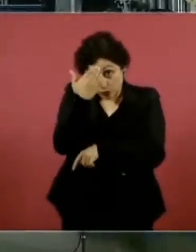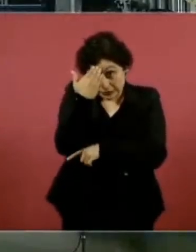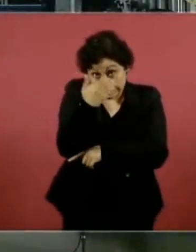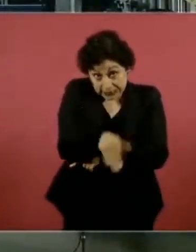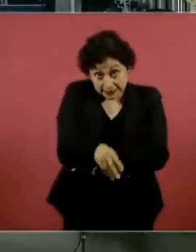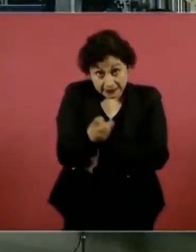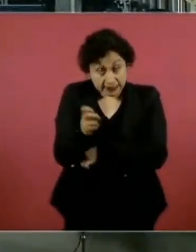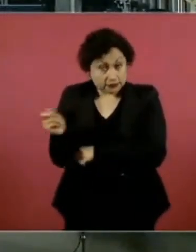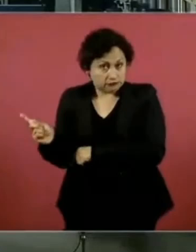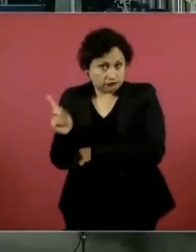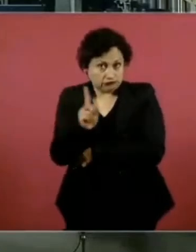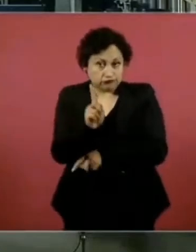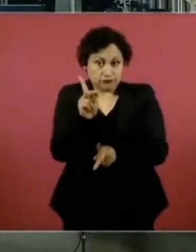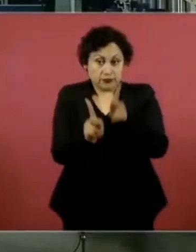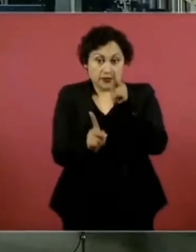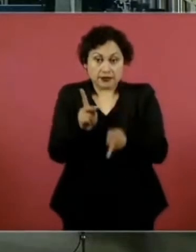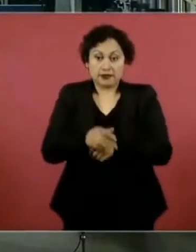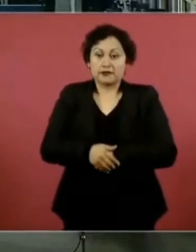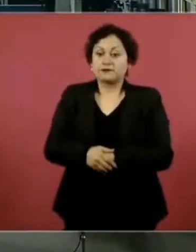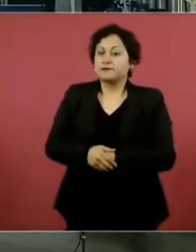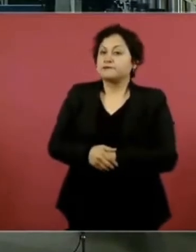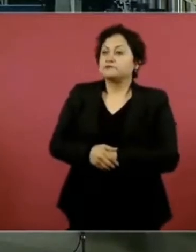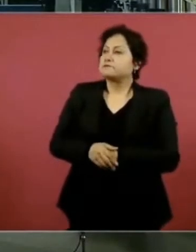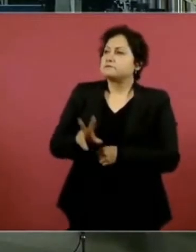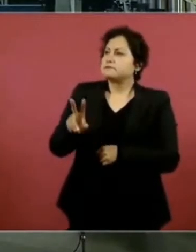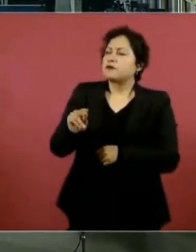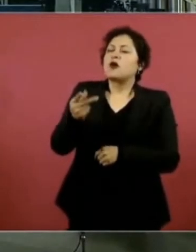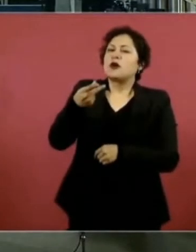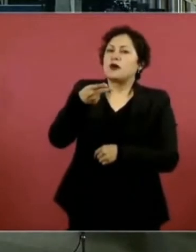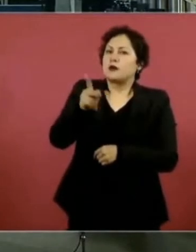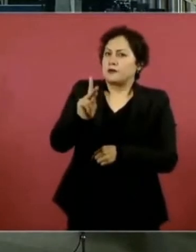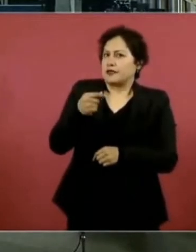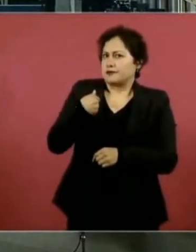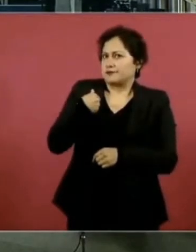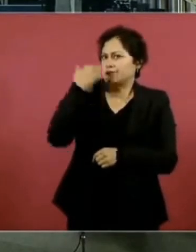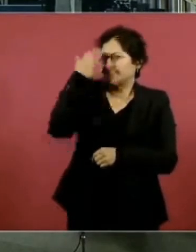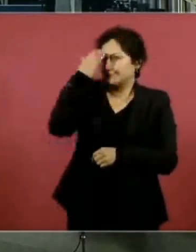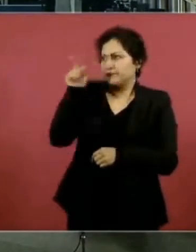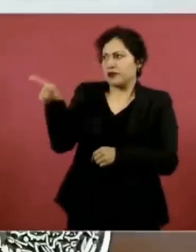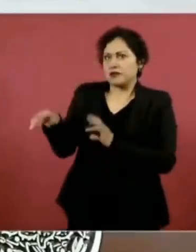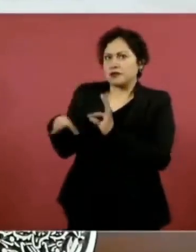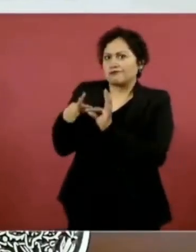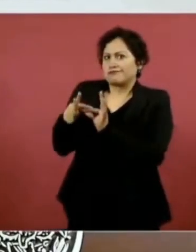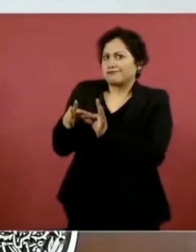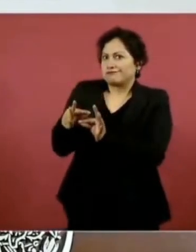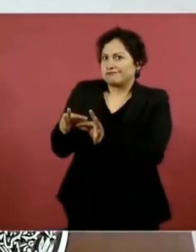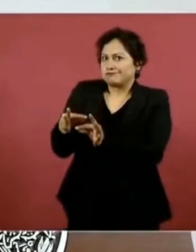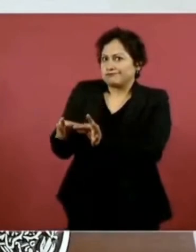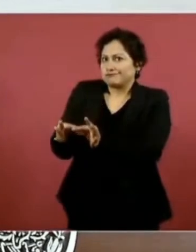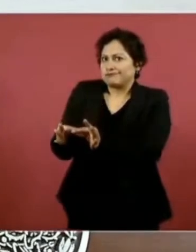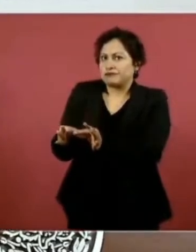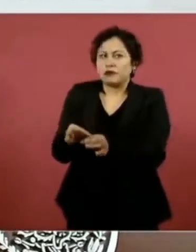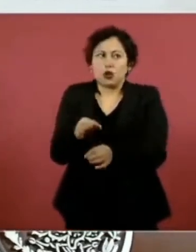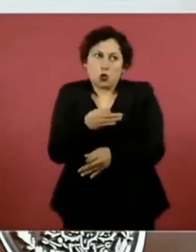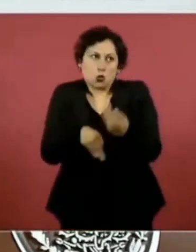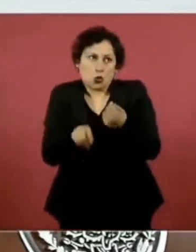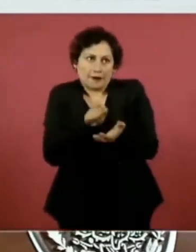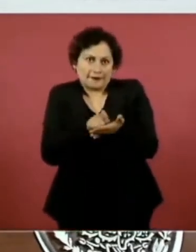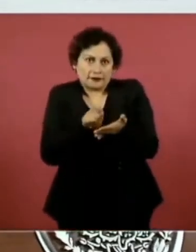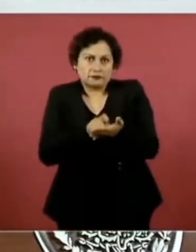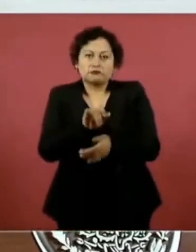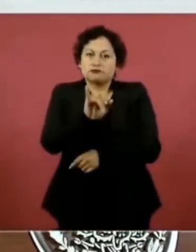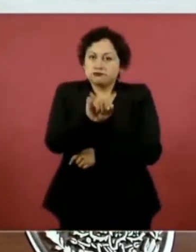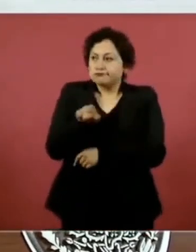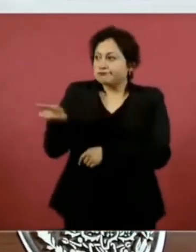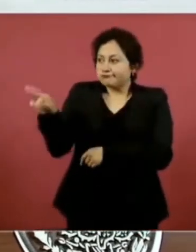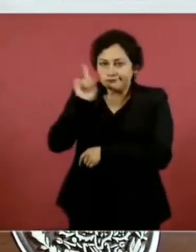este mucha disciplina porque todo es crimen s lleva su